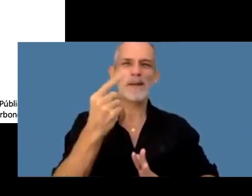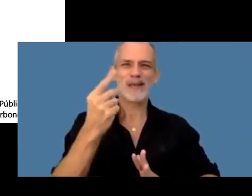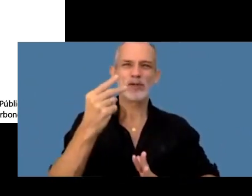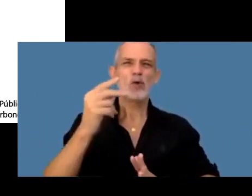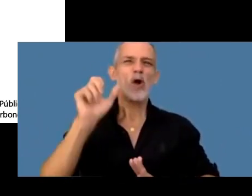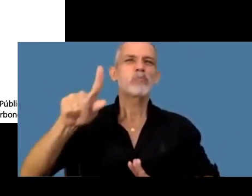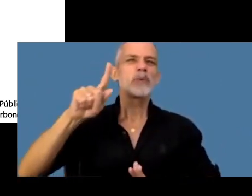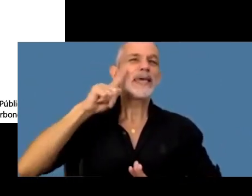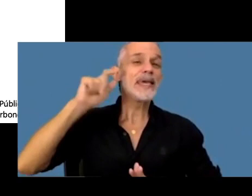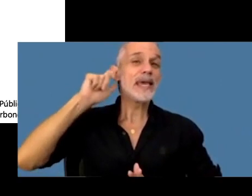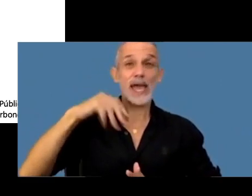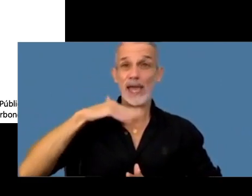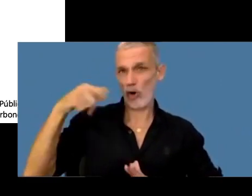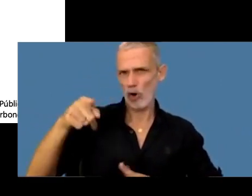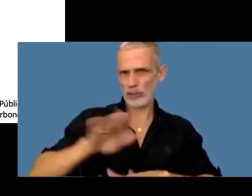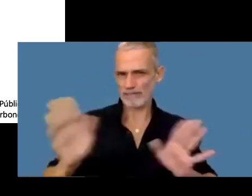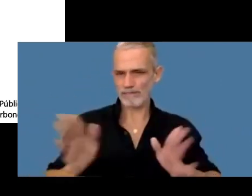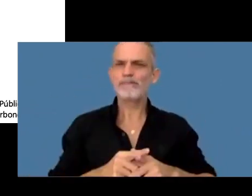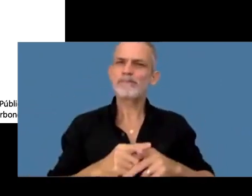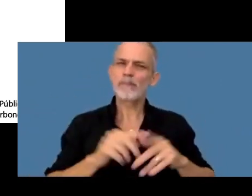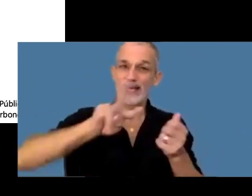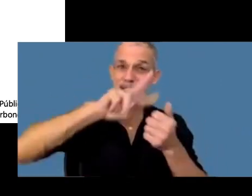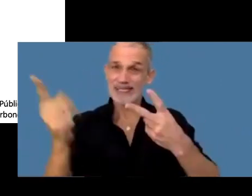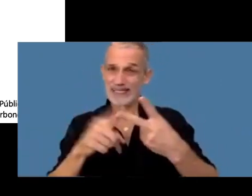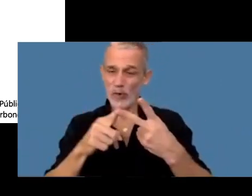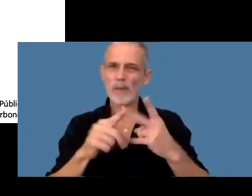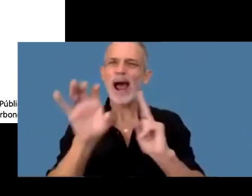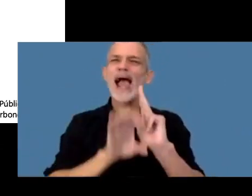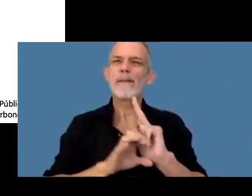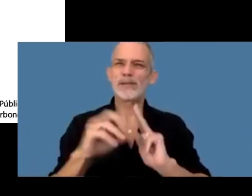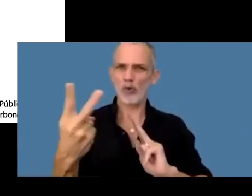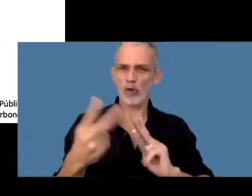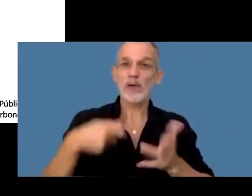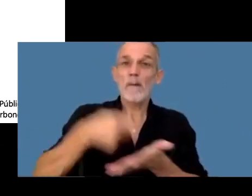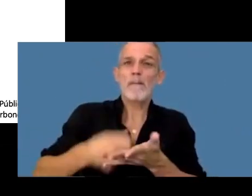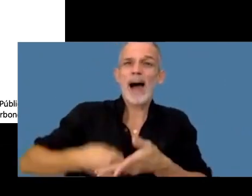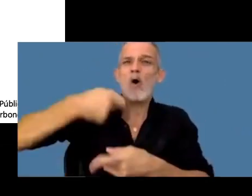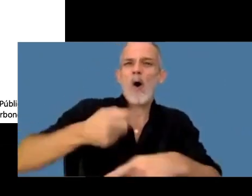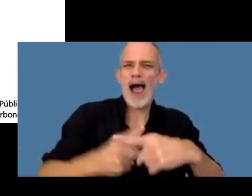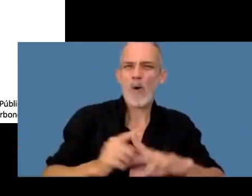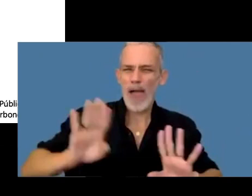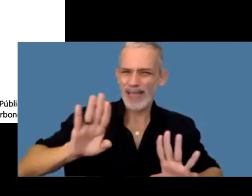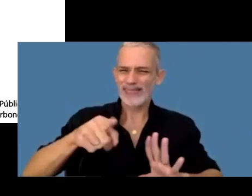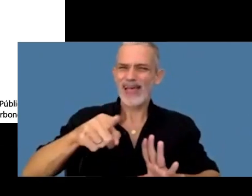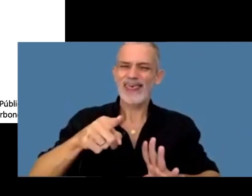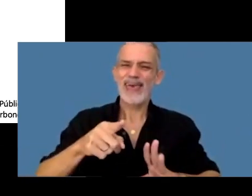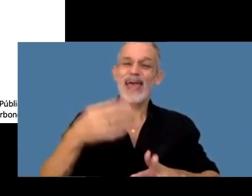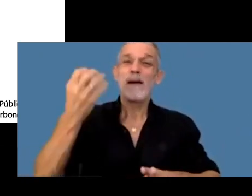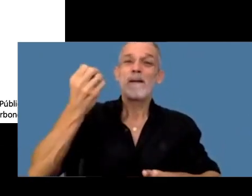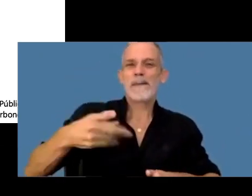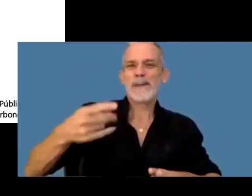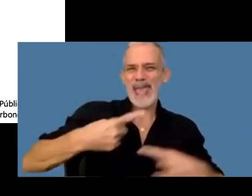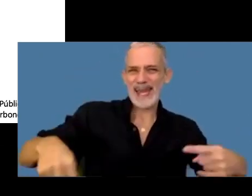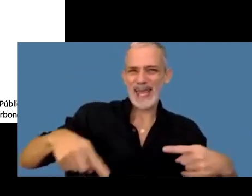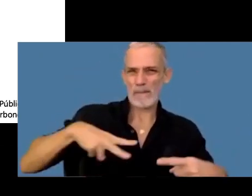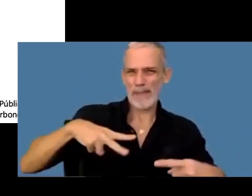Siguiendo con nuestro esquemita, vamos a la segunda parte del capítulo 2. Pago a cuenta de bienes personales. Verán ustedes que volví a nuestro esquema inicial para no perdernos